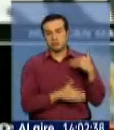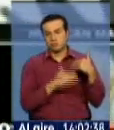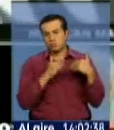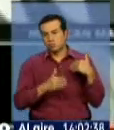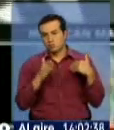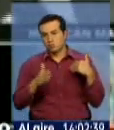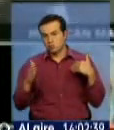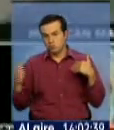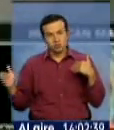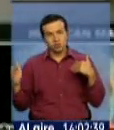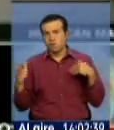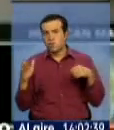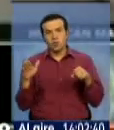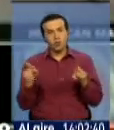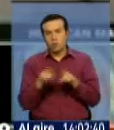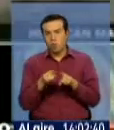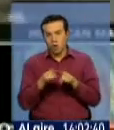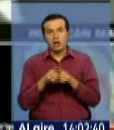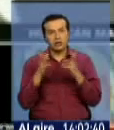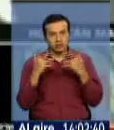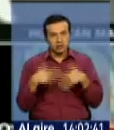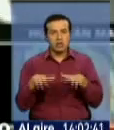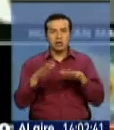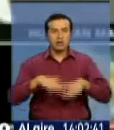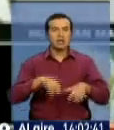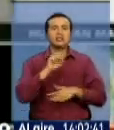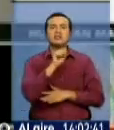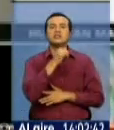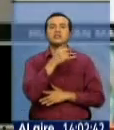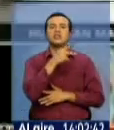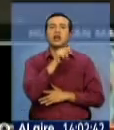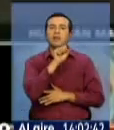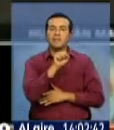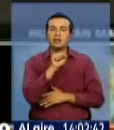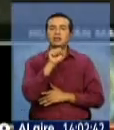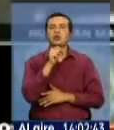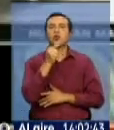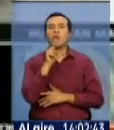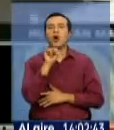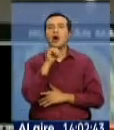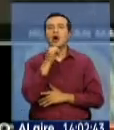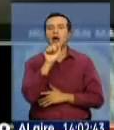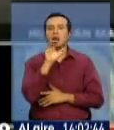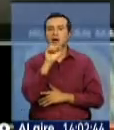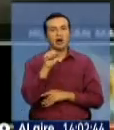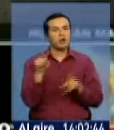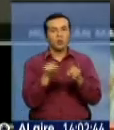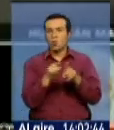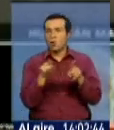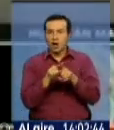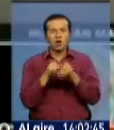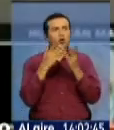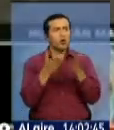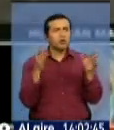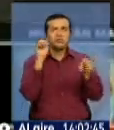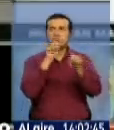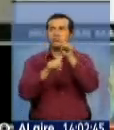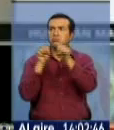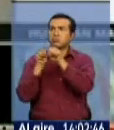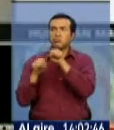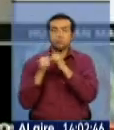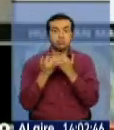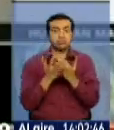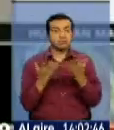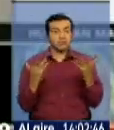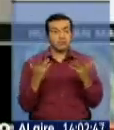trabajar, de la misma manera como lo estamos haciendo en Chiapas y Oaxaca, donde también hubo daños mayores y afectaciones mayores, y